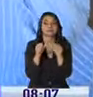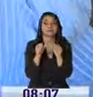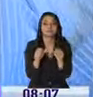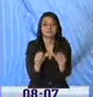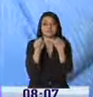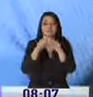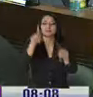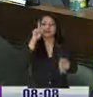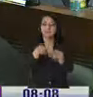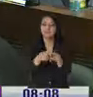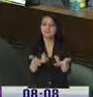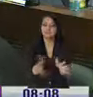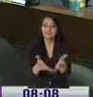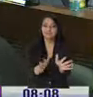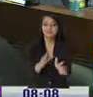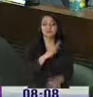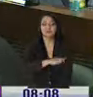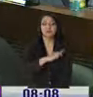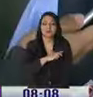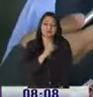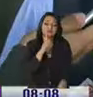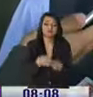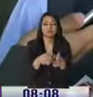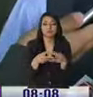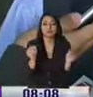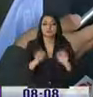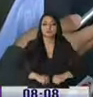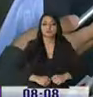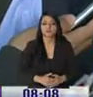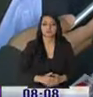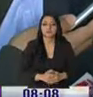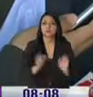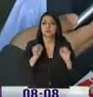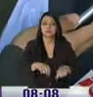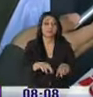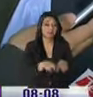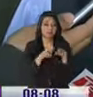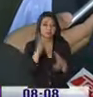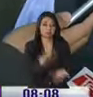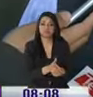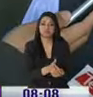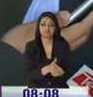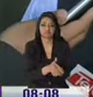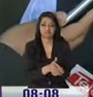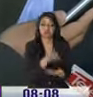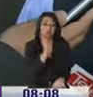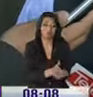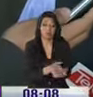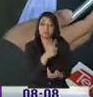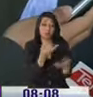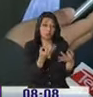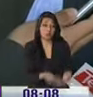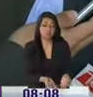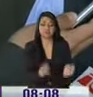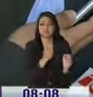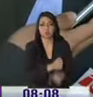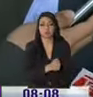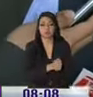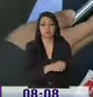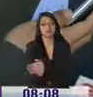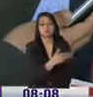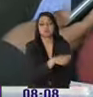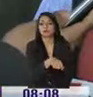acuerdos, el Cabildo plantea alternativas. Nosotros podemos revocar los permisos de operación, que podemos hacerles que si no cumplen, poder buscar a otras